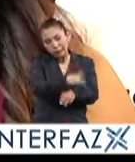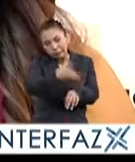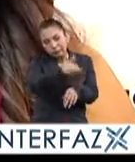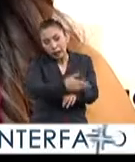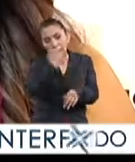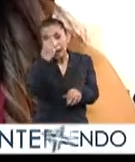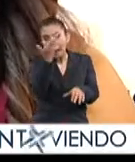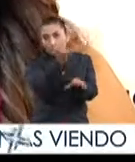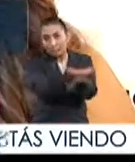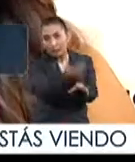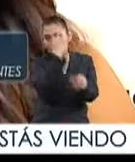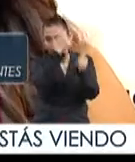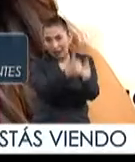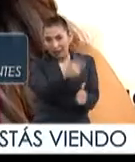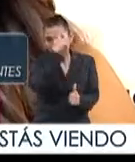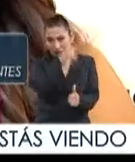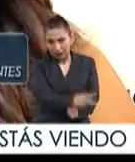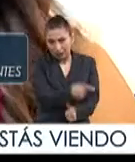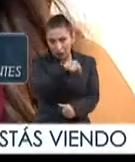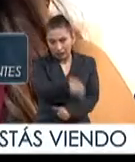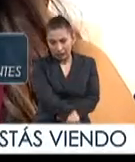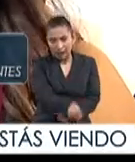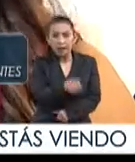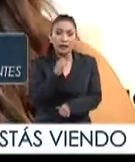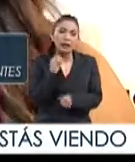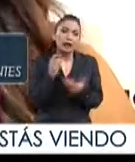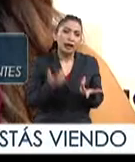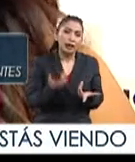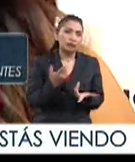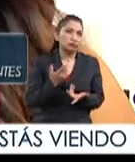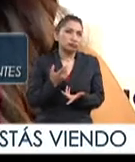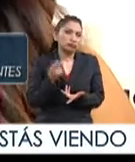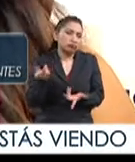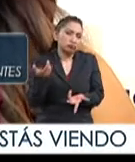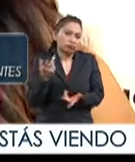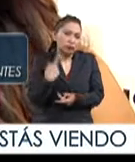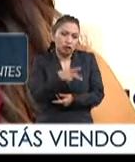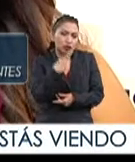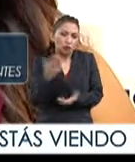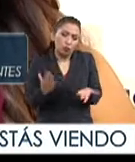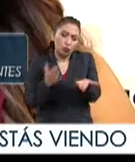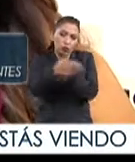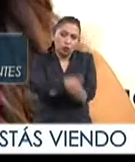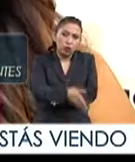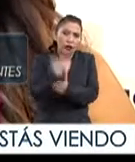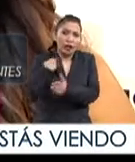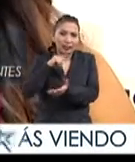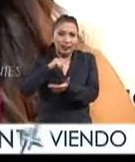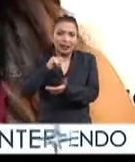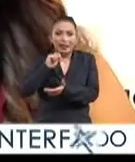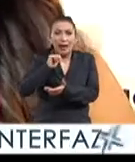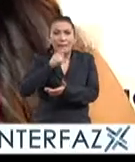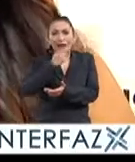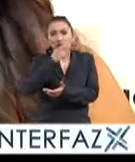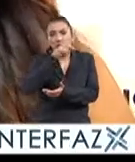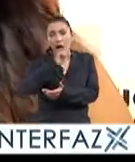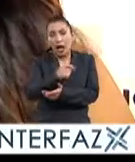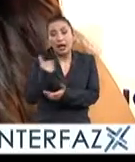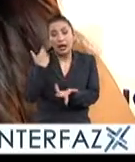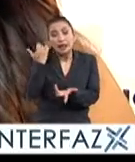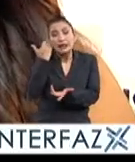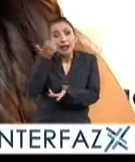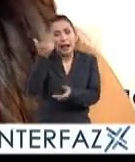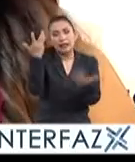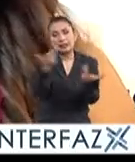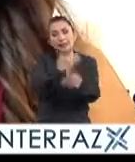de solicitud de asilo o refugio, que desde, digamos, en su entrada en Tapachula han decidido iniciar